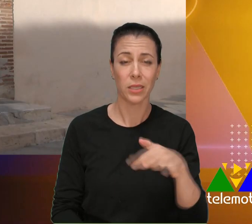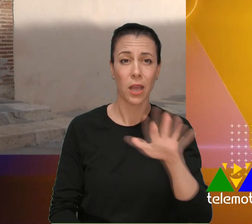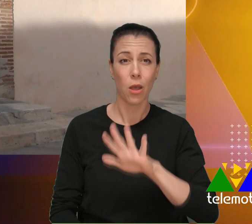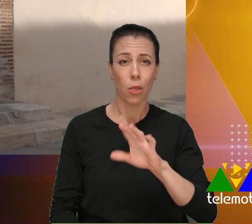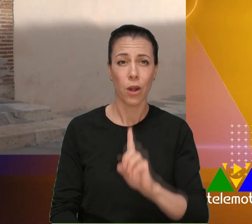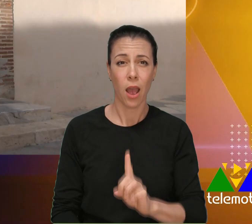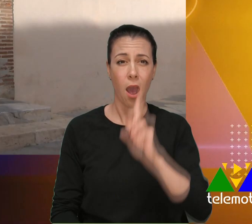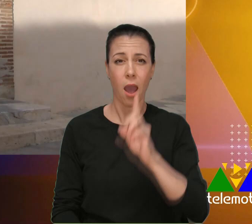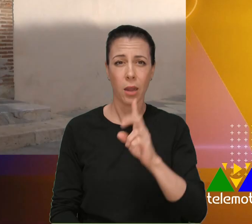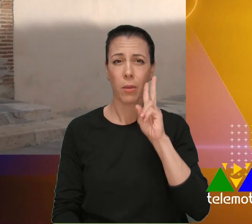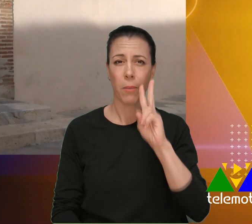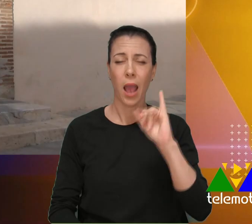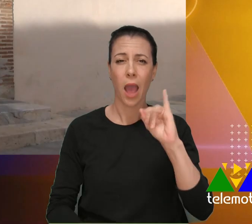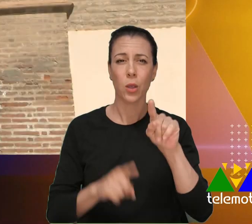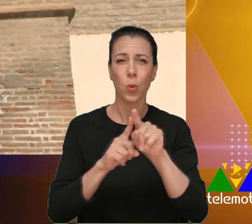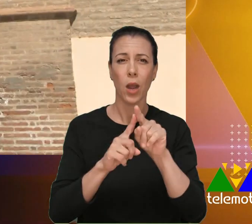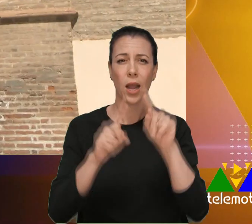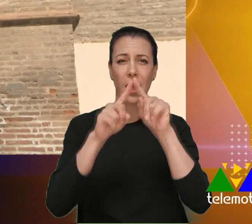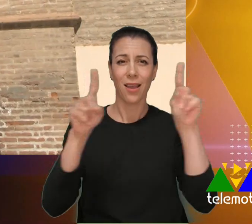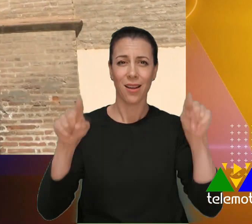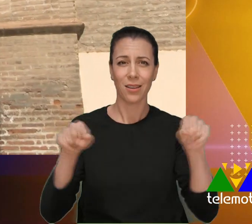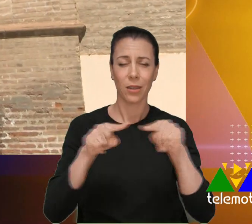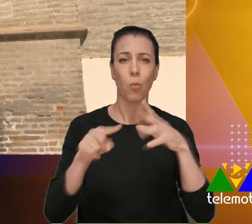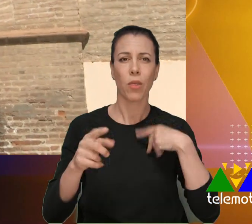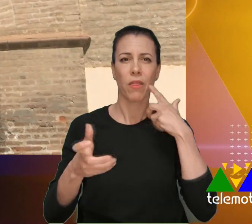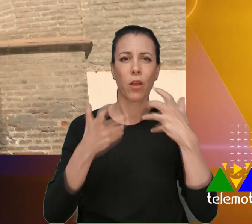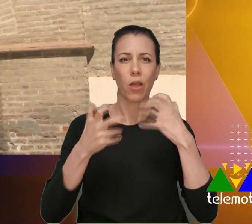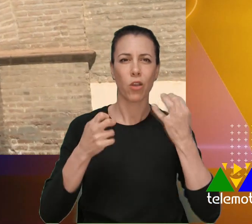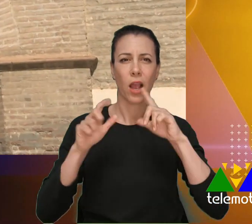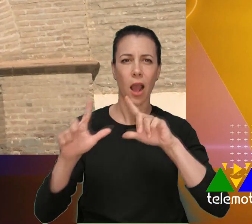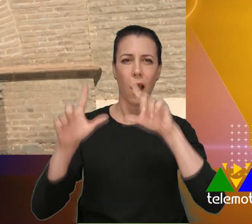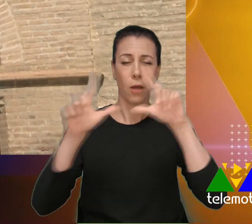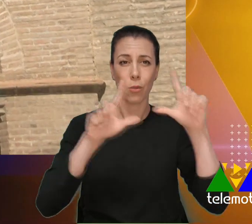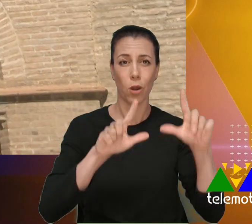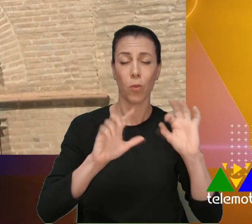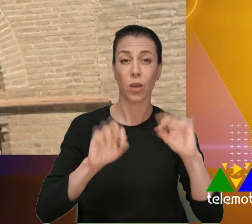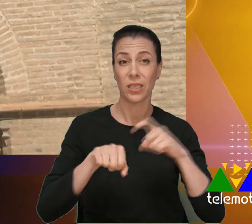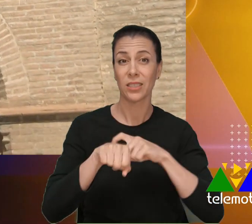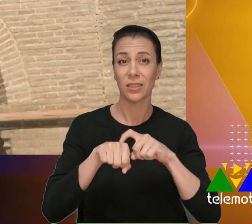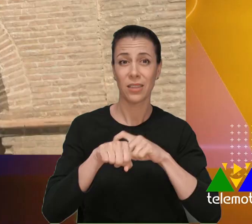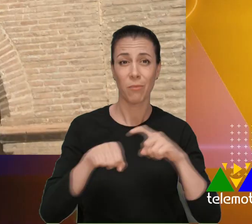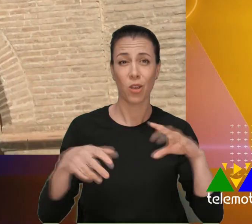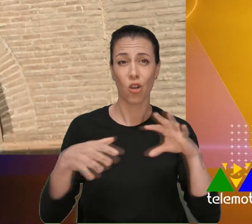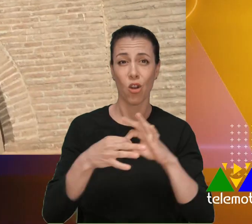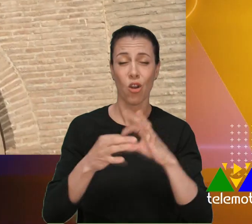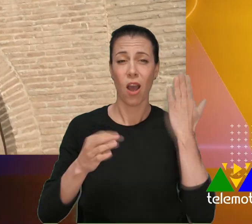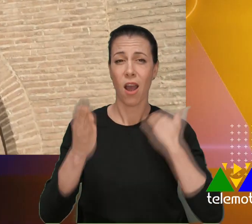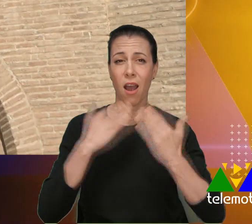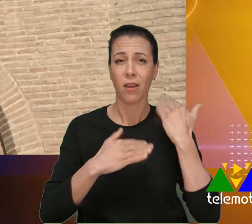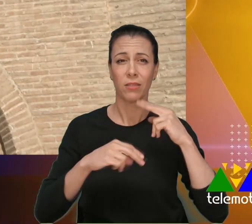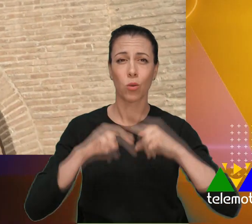ese rectángulo que tiene la parte de arriba, es posible que estuviera decorado con azulejo, porque es lo típico de las construcciones mudéjares